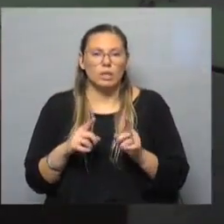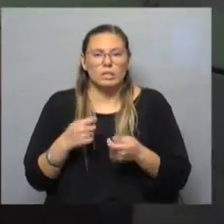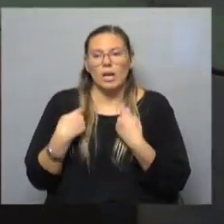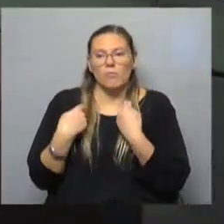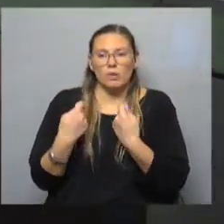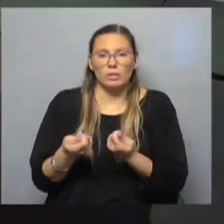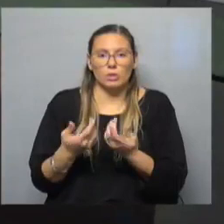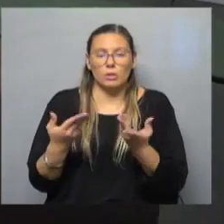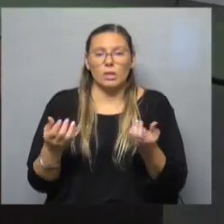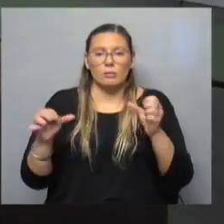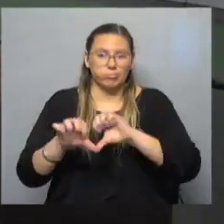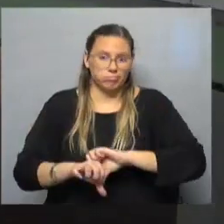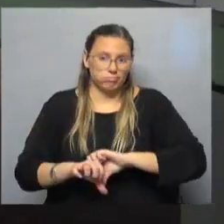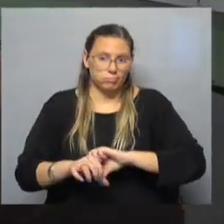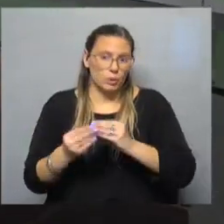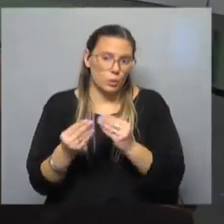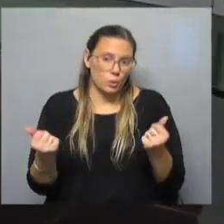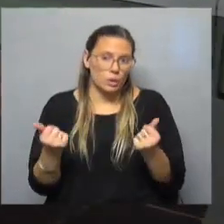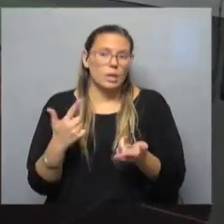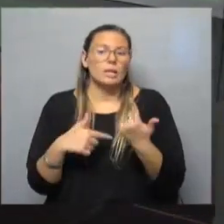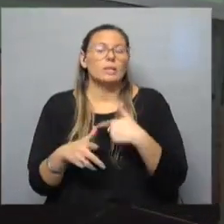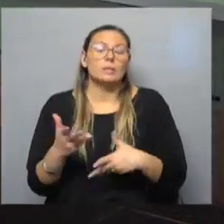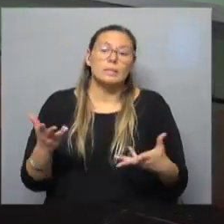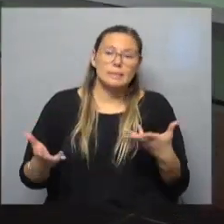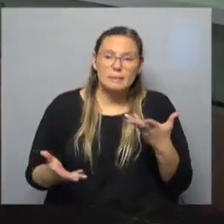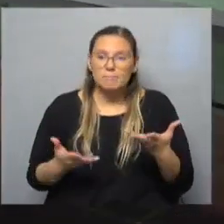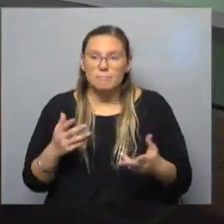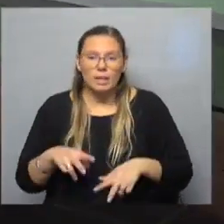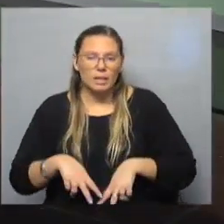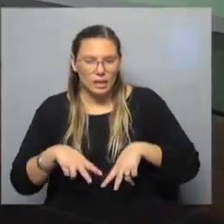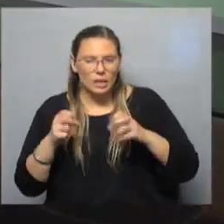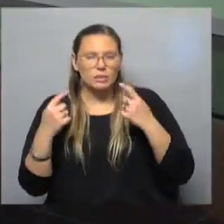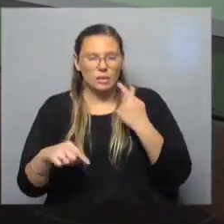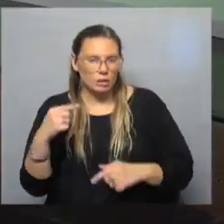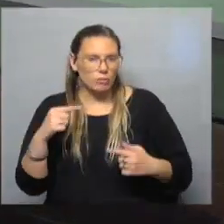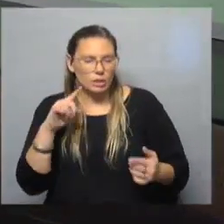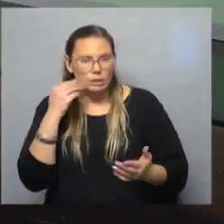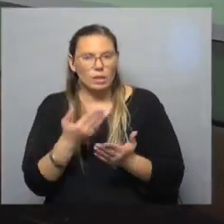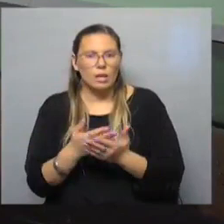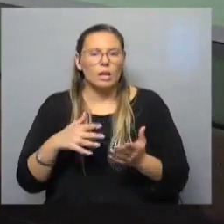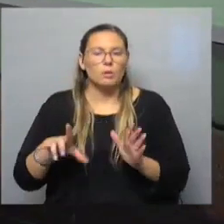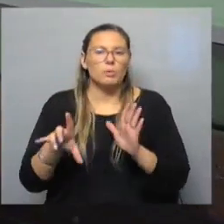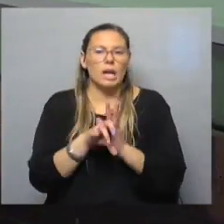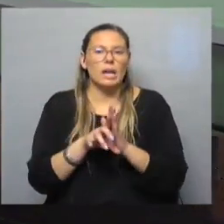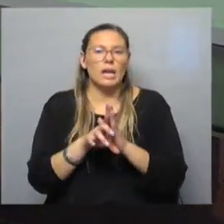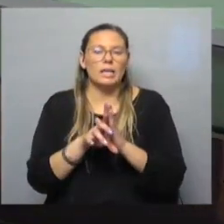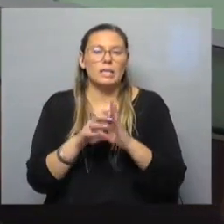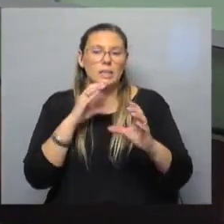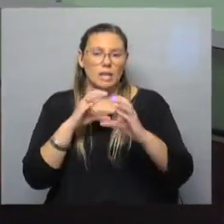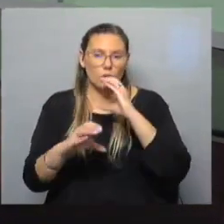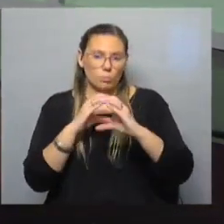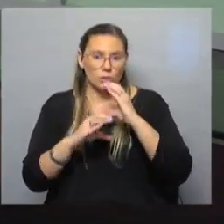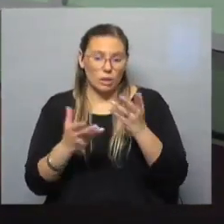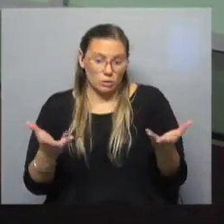inversión, desaparecen. También, claro. Entonces, por eso, es como... Hay que analizar muchas partes en el marco de una ley de medios que está